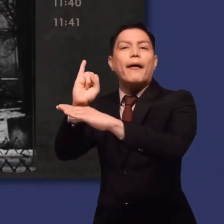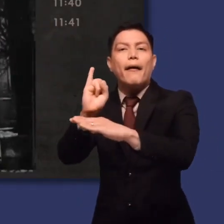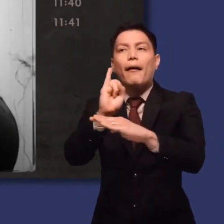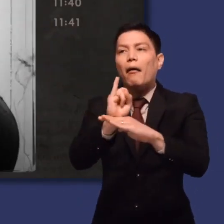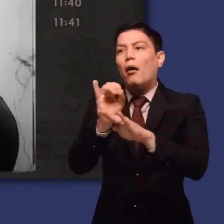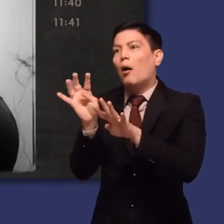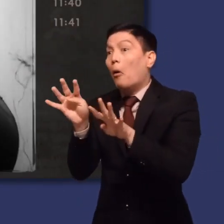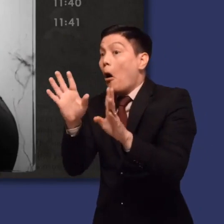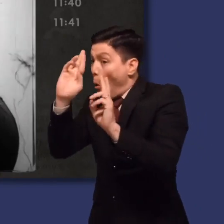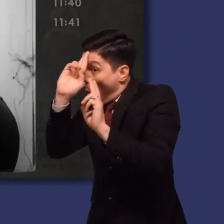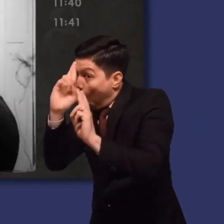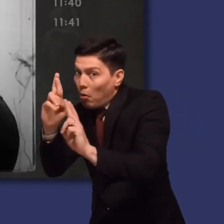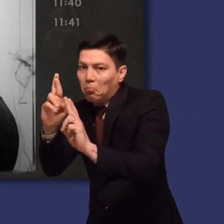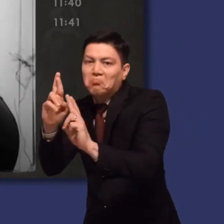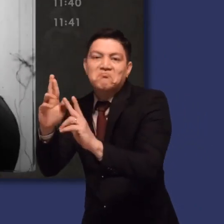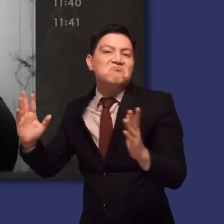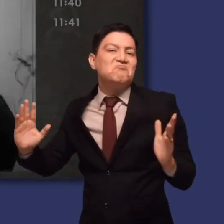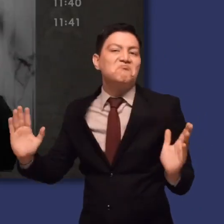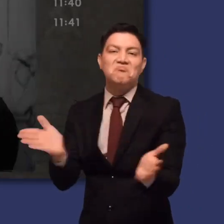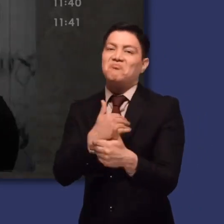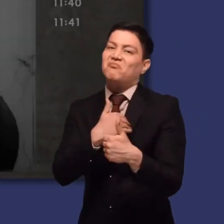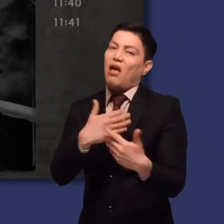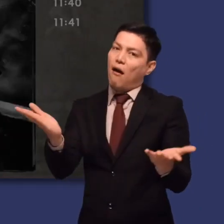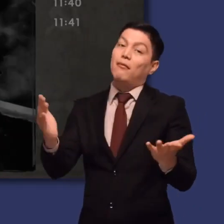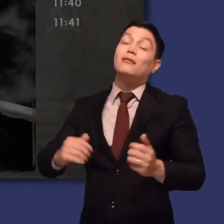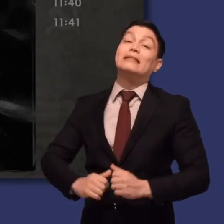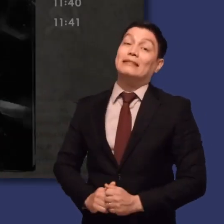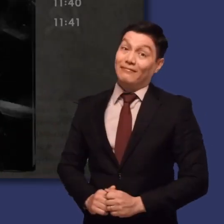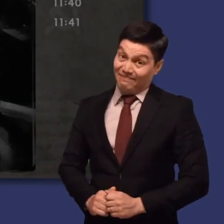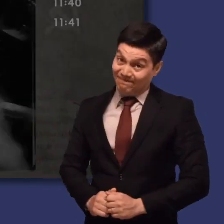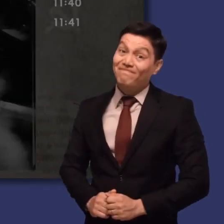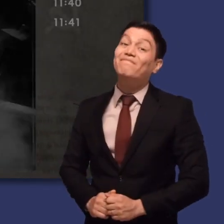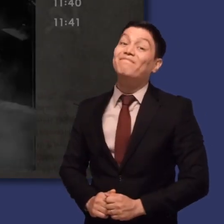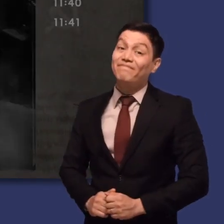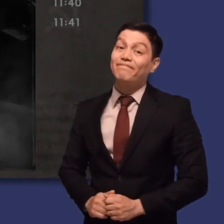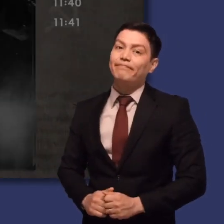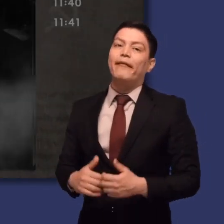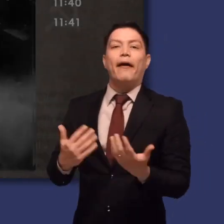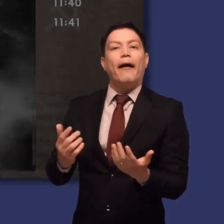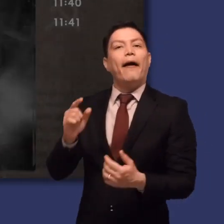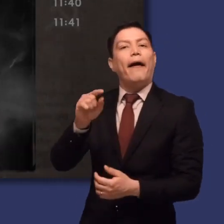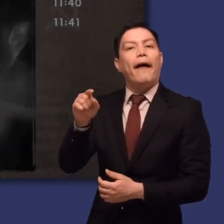Así se cumplió la profecía que decía que no mostraría respeto por el Dios de sus padres.